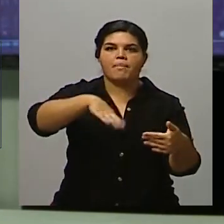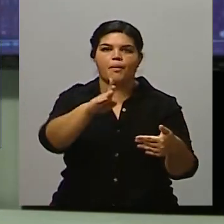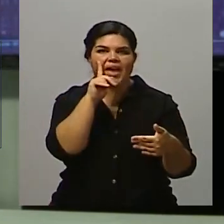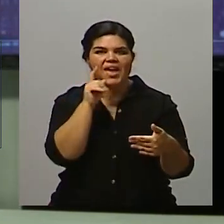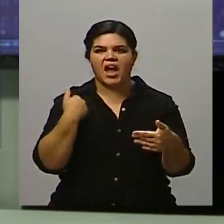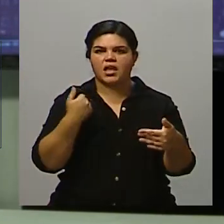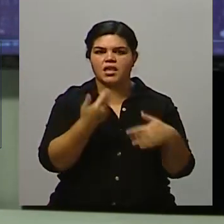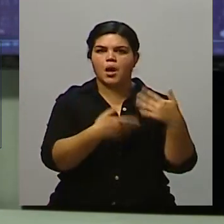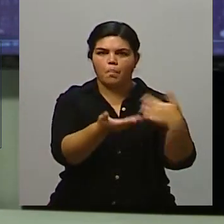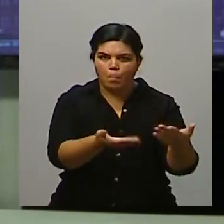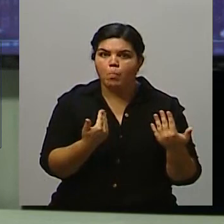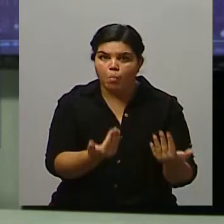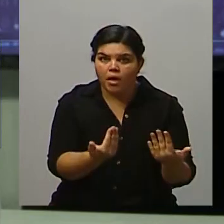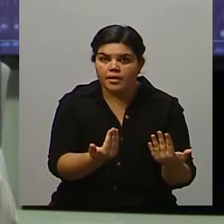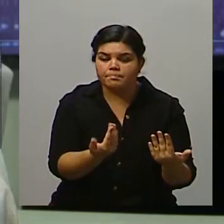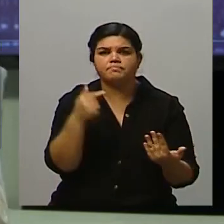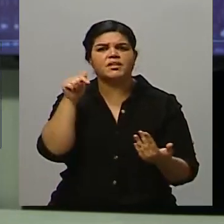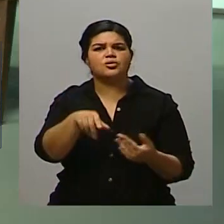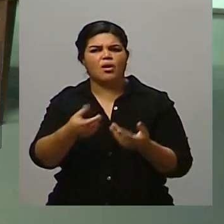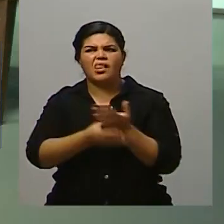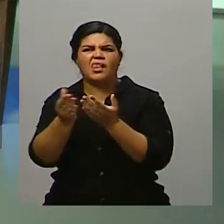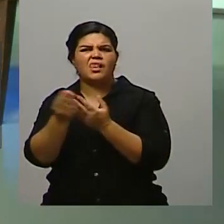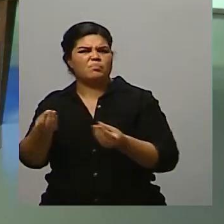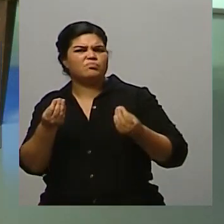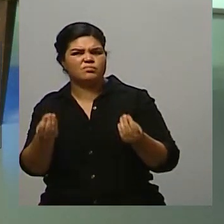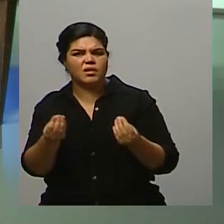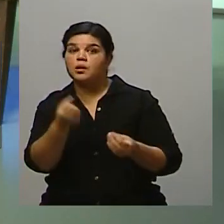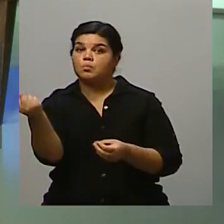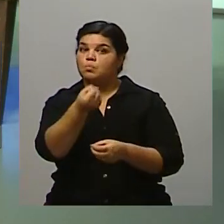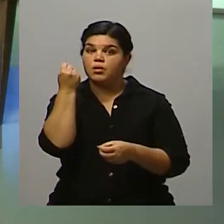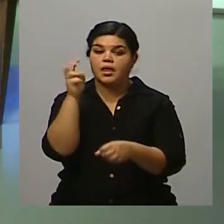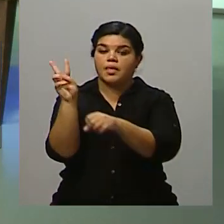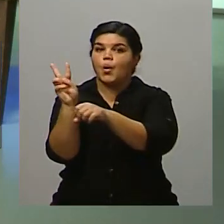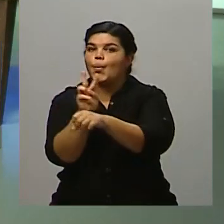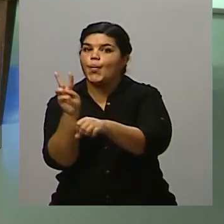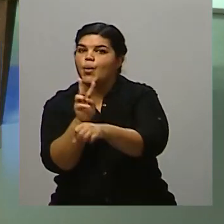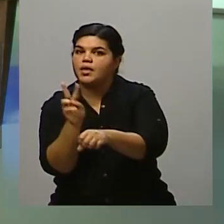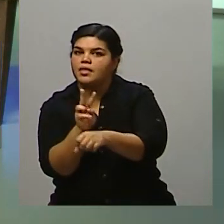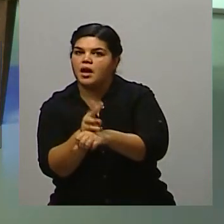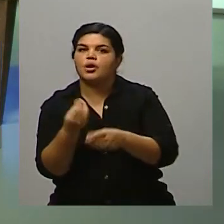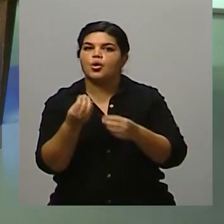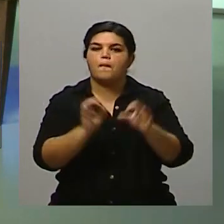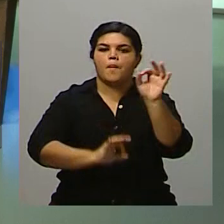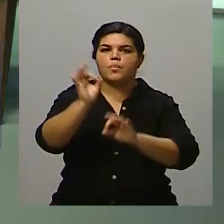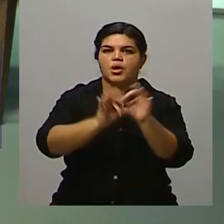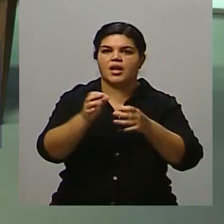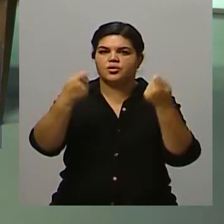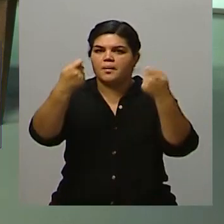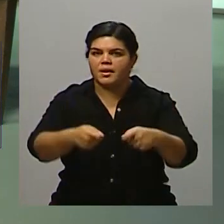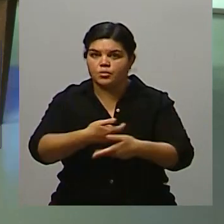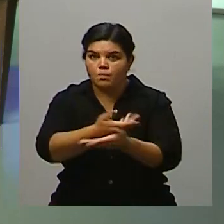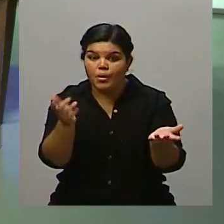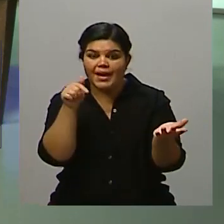velar por todas las etapas o el ciclo de vida por la que tiene que pasar un proyecto de inversión pública. Y para que esas etapas se